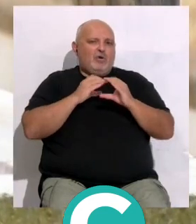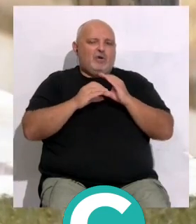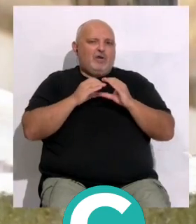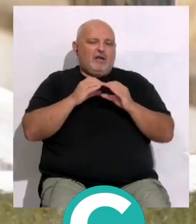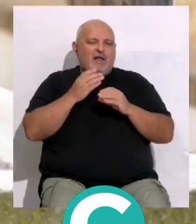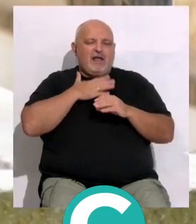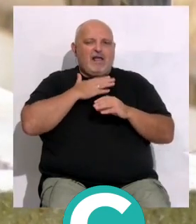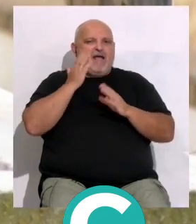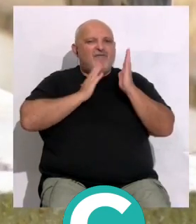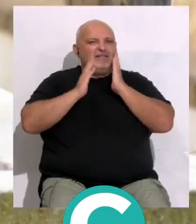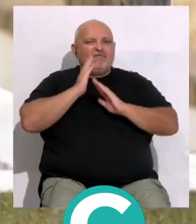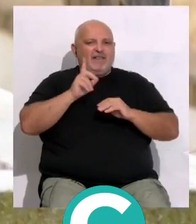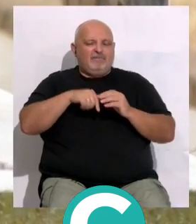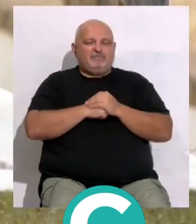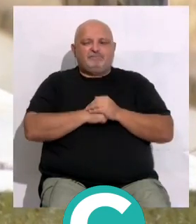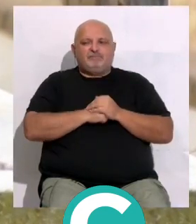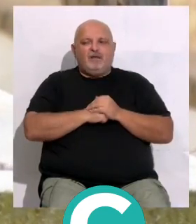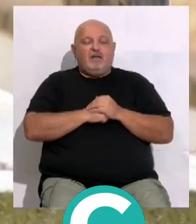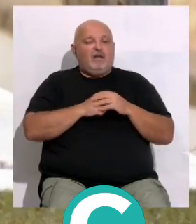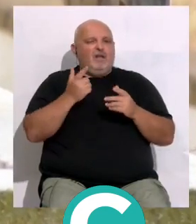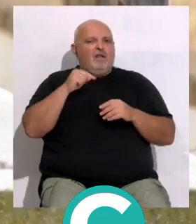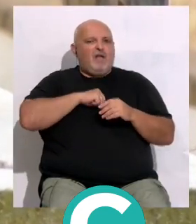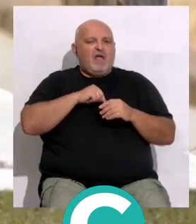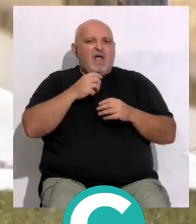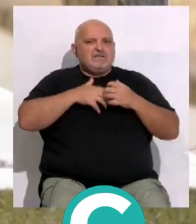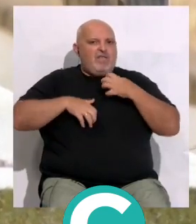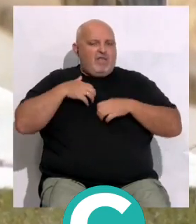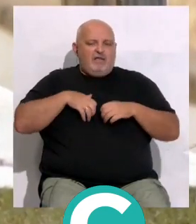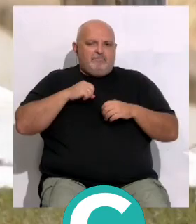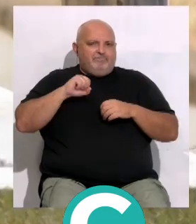y la afectividad. Fundamentalmente trastornos de ansiedad,